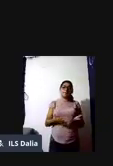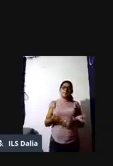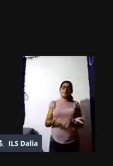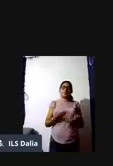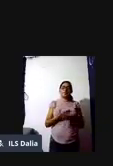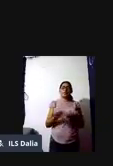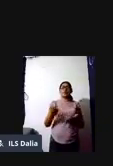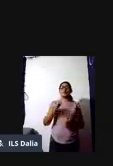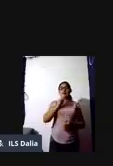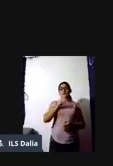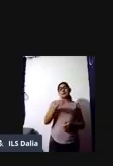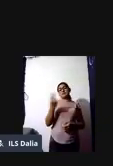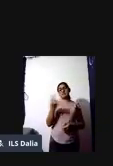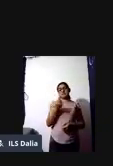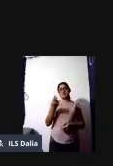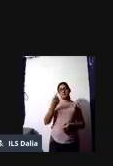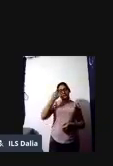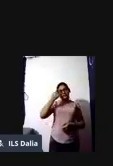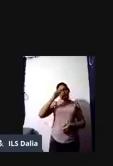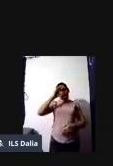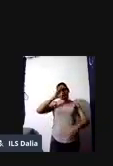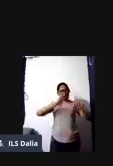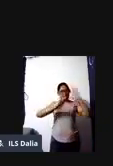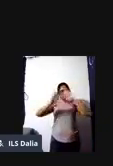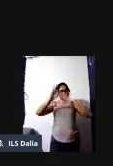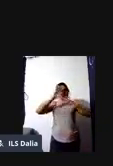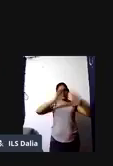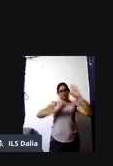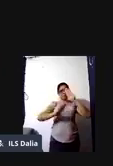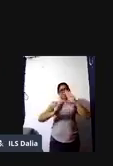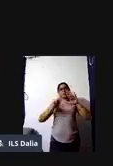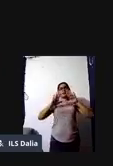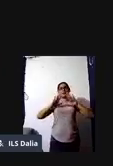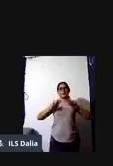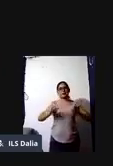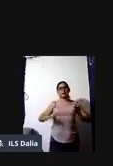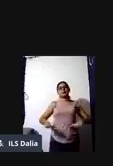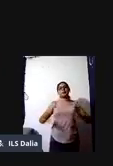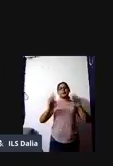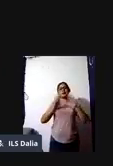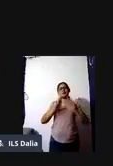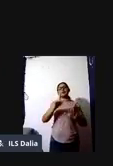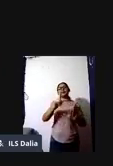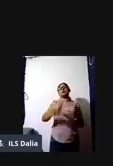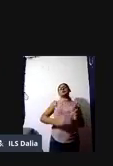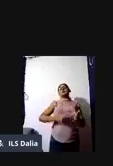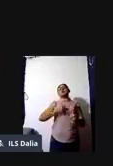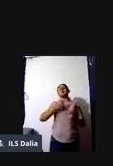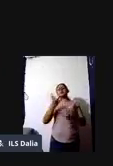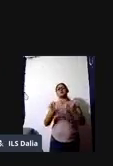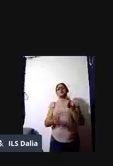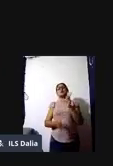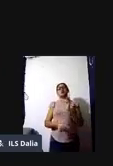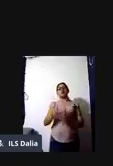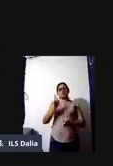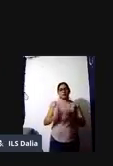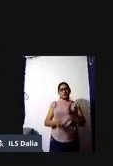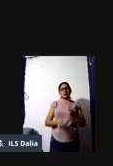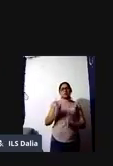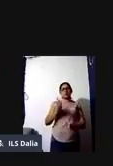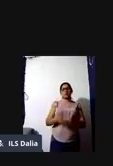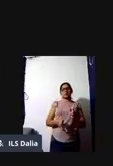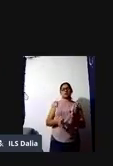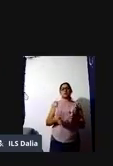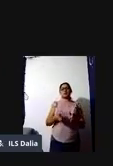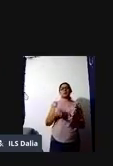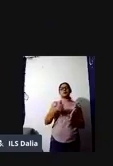reflexionar mucho desde un estado más sereno es lo que ayuda a la verbalización, la conducta, en que ayuda el uso